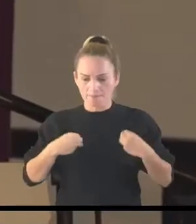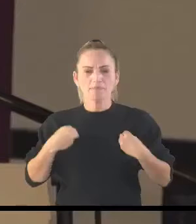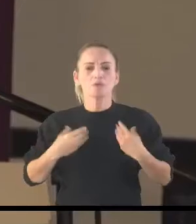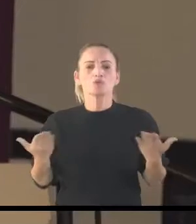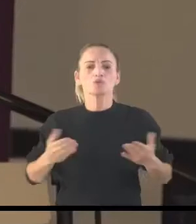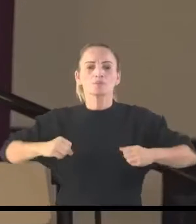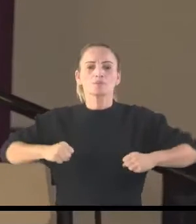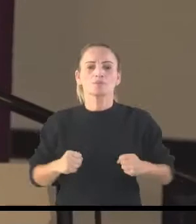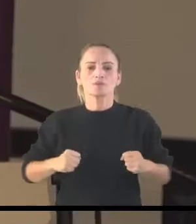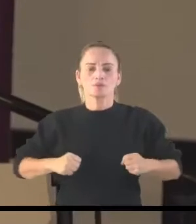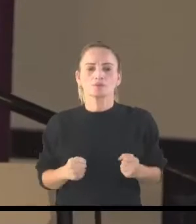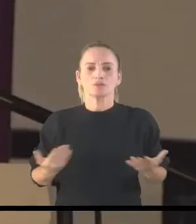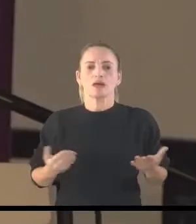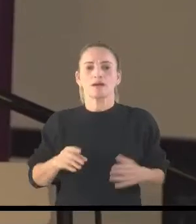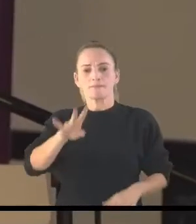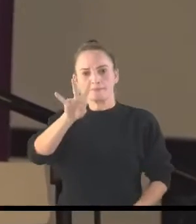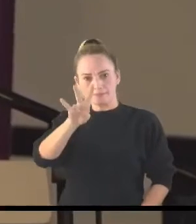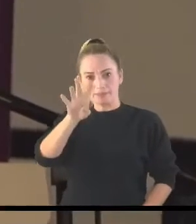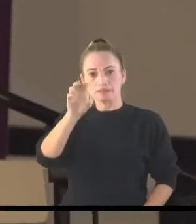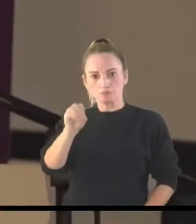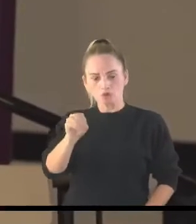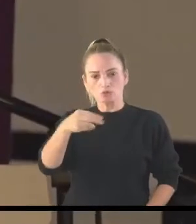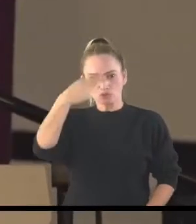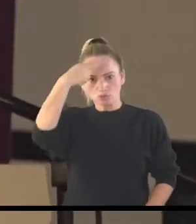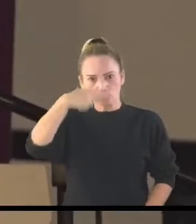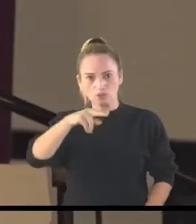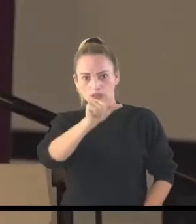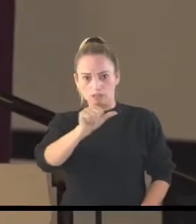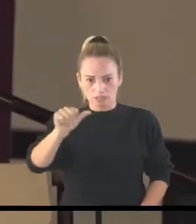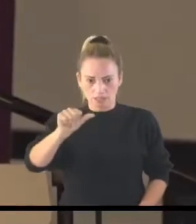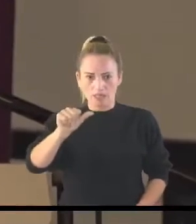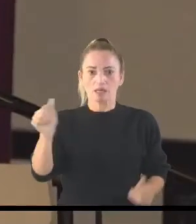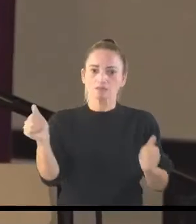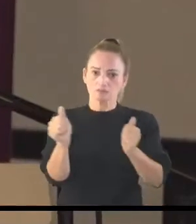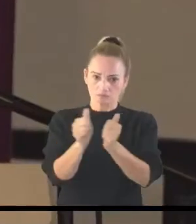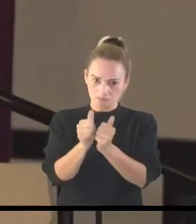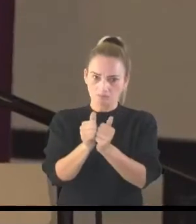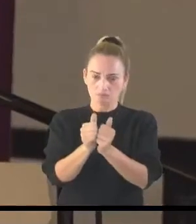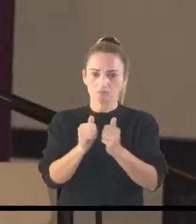de Bogotá con mi esposo, mis 2 hijas.